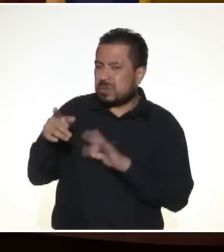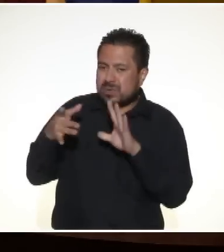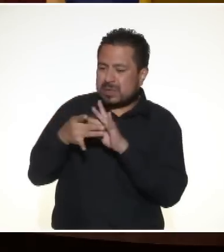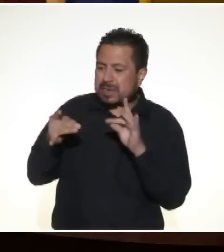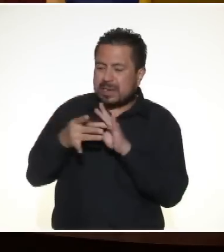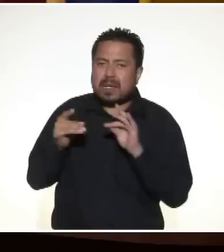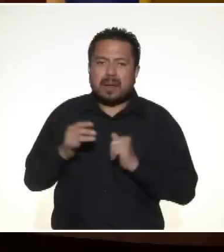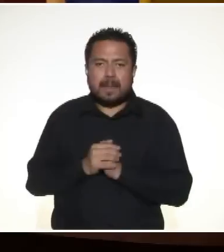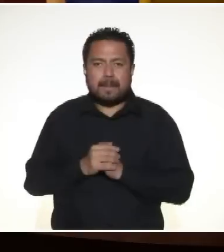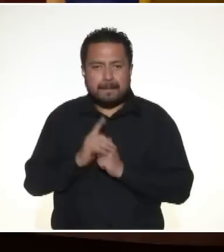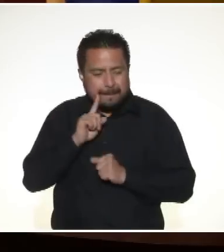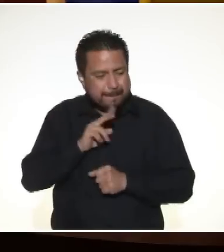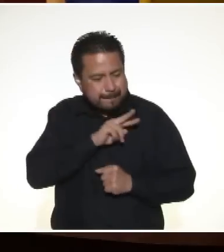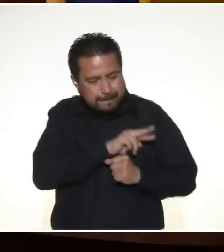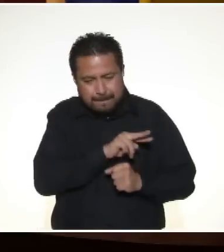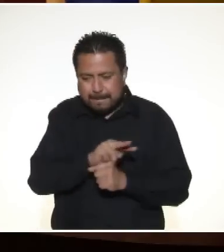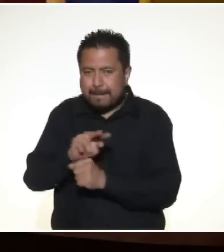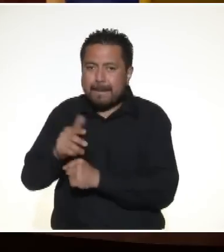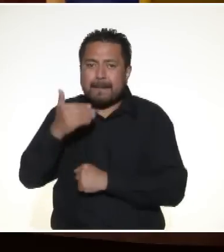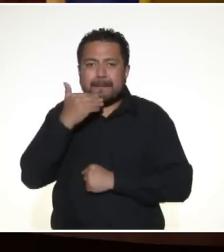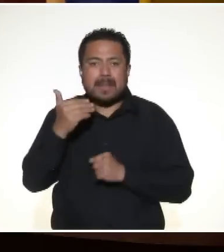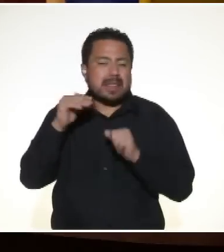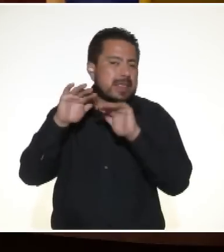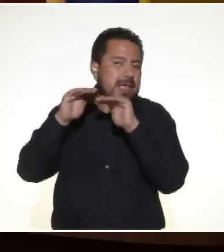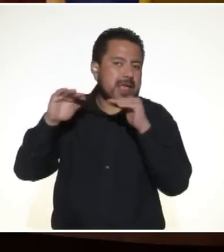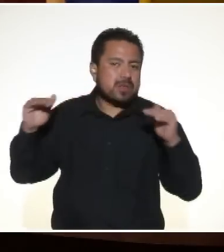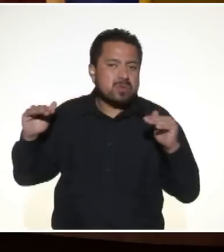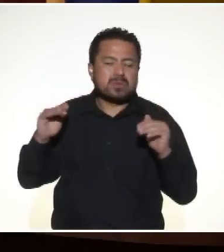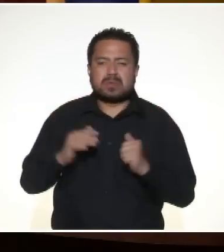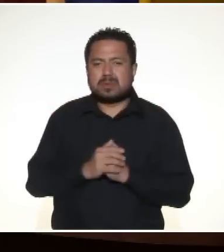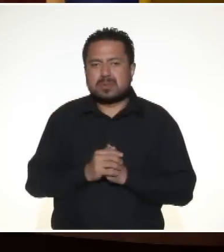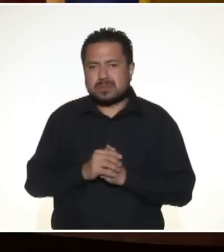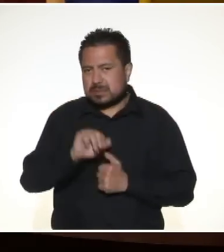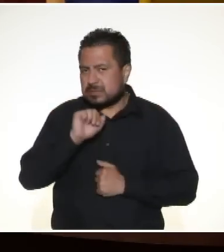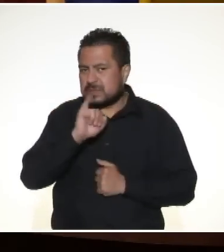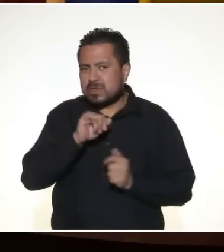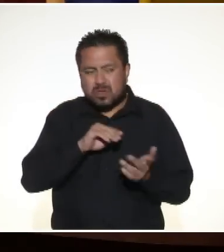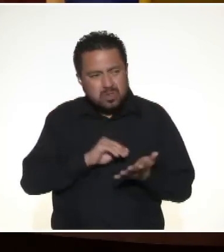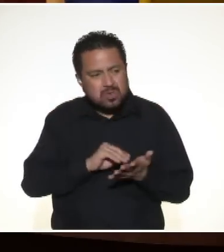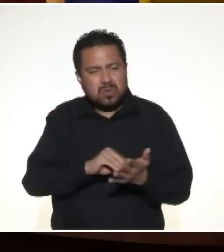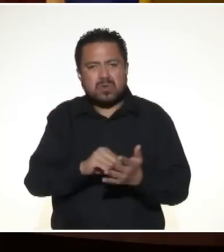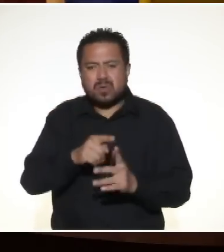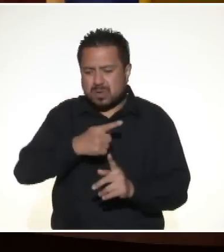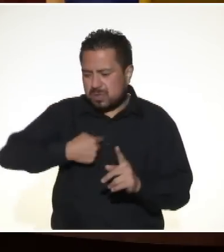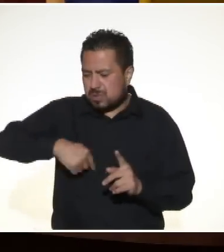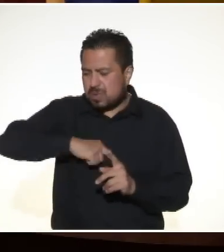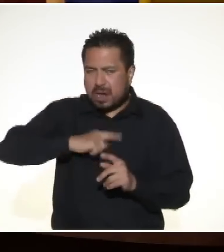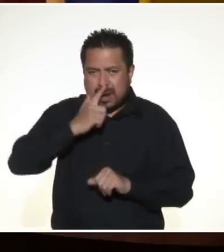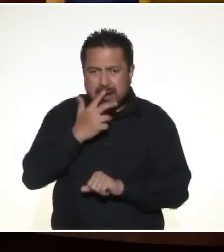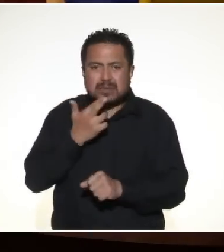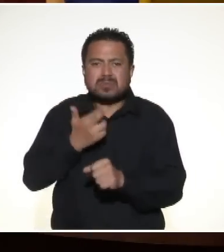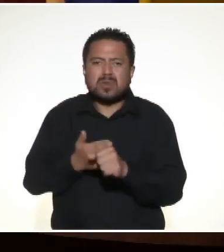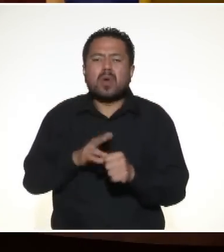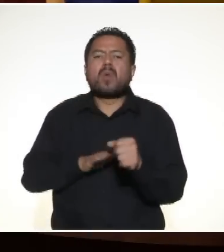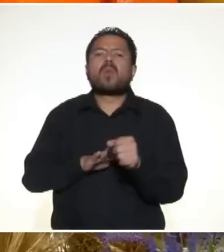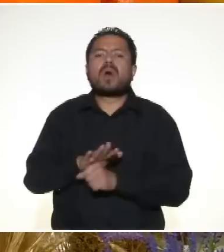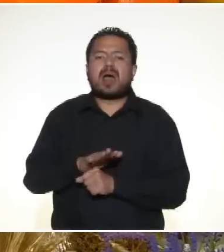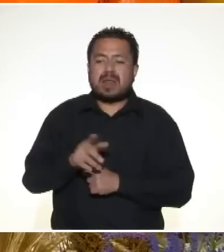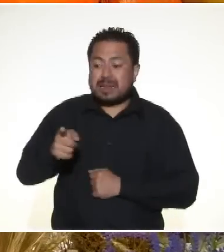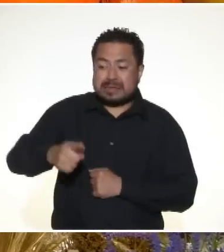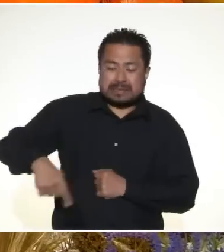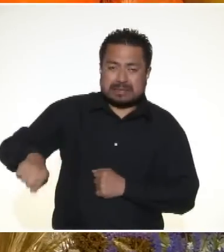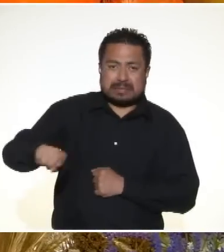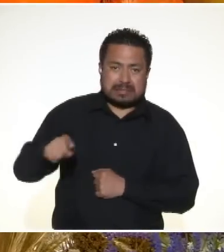la supervisión por el adulto. Claro, por alguna claro. razón siguen siendo parte de nuestra responsabilidad el hecho de que